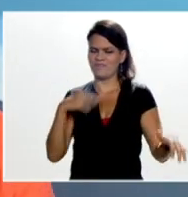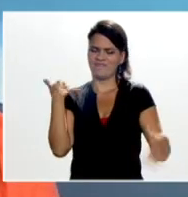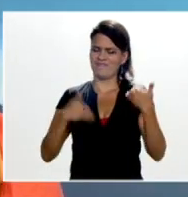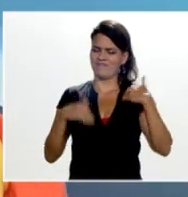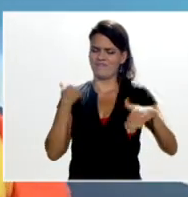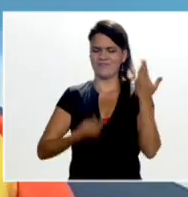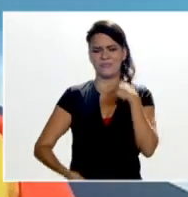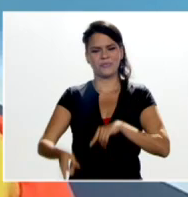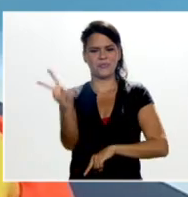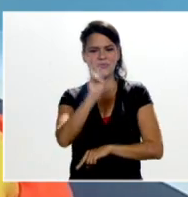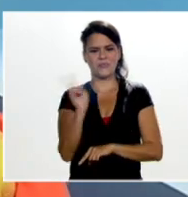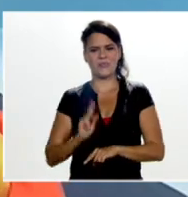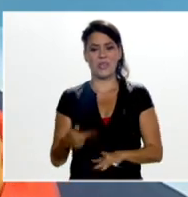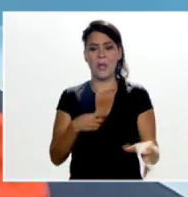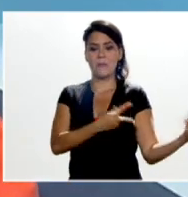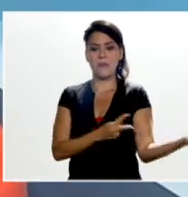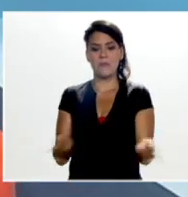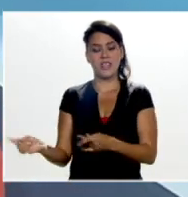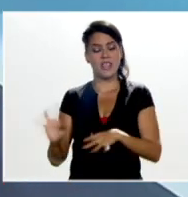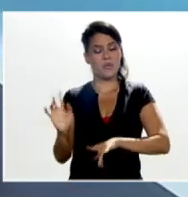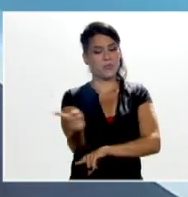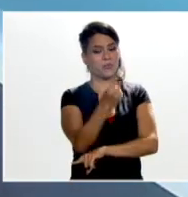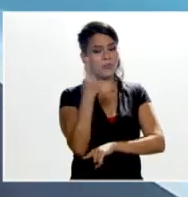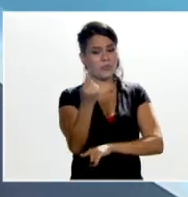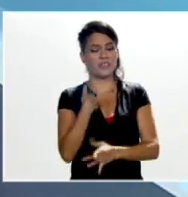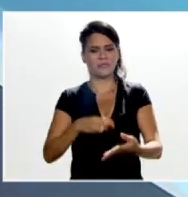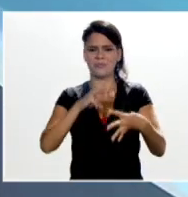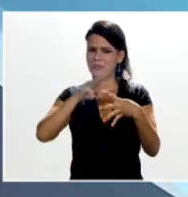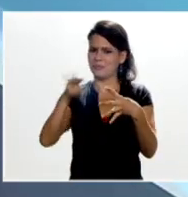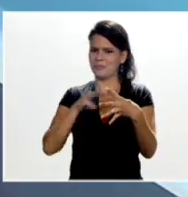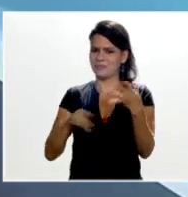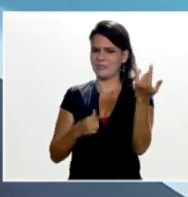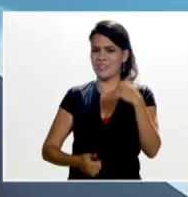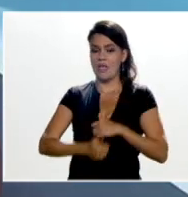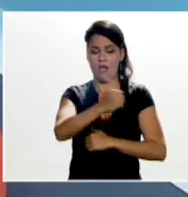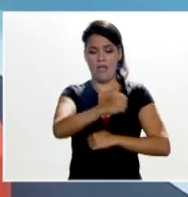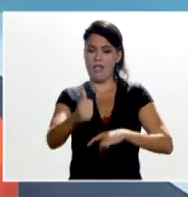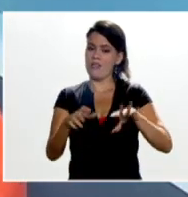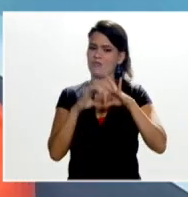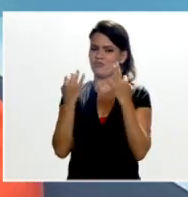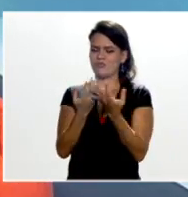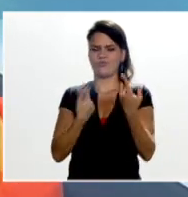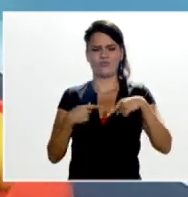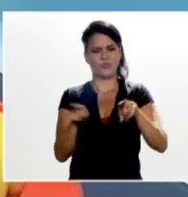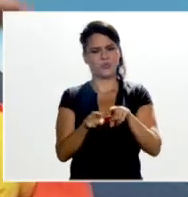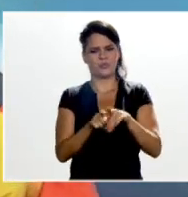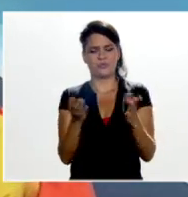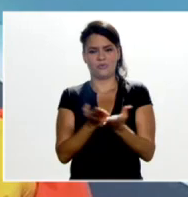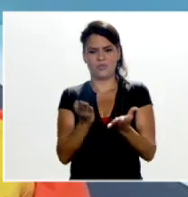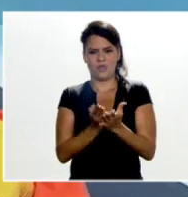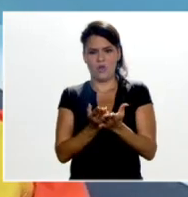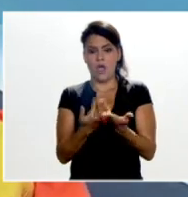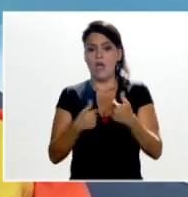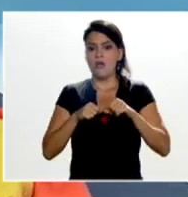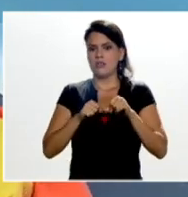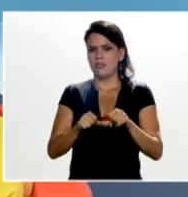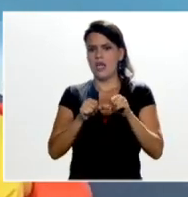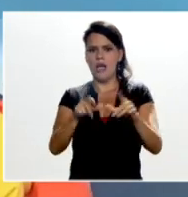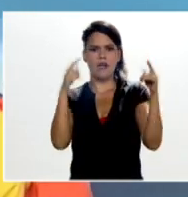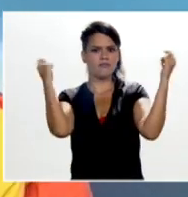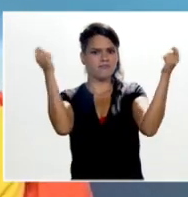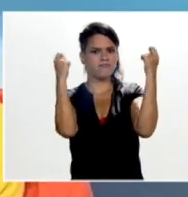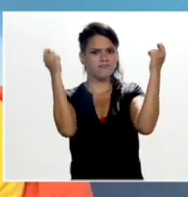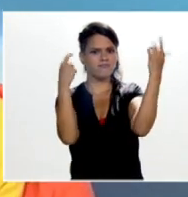miércoles, Venezuela. Bienvenidos una vez más a su programa Cada Familia Una Escuela. Continuamos